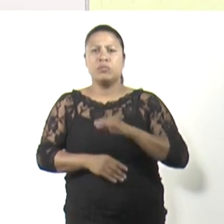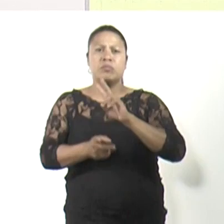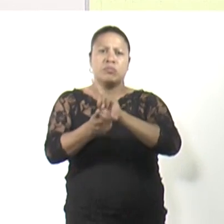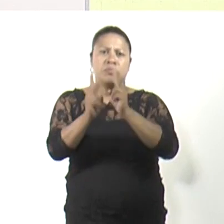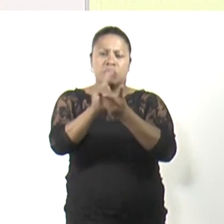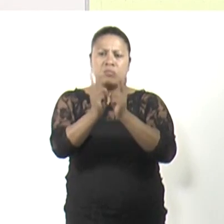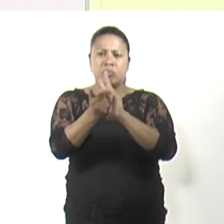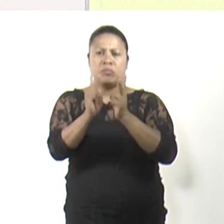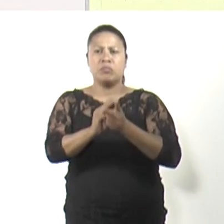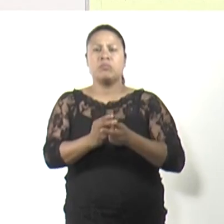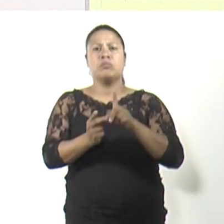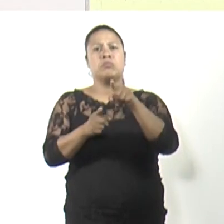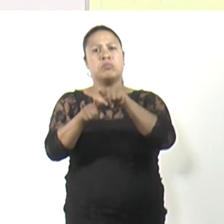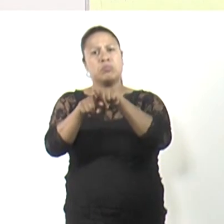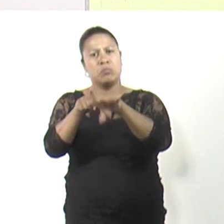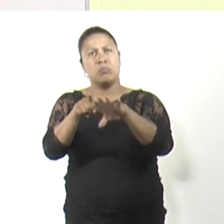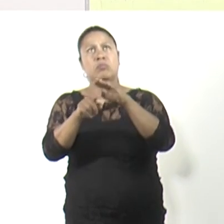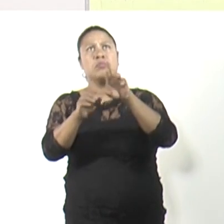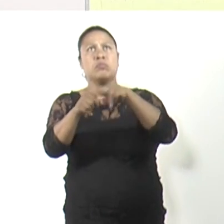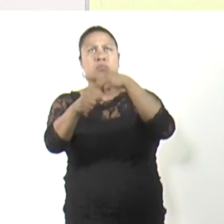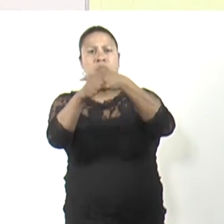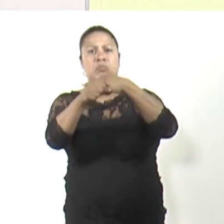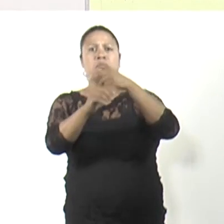vecino, con tu hermano mayor.